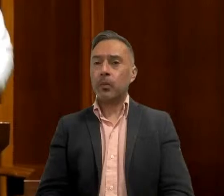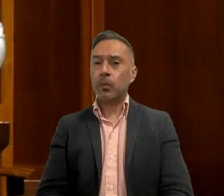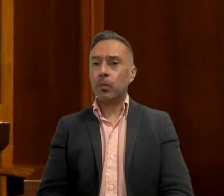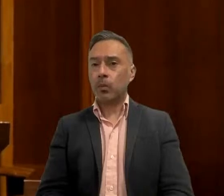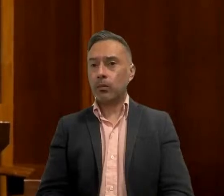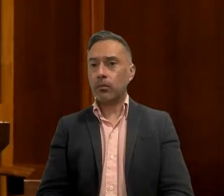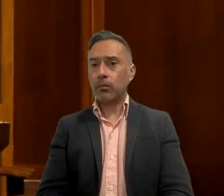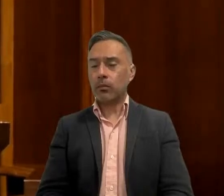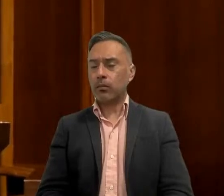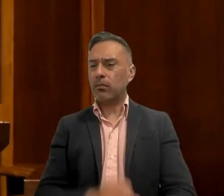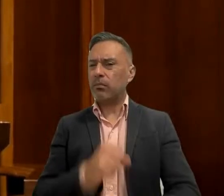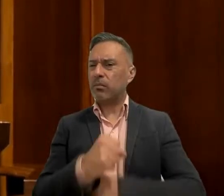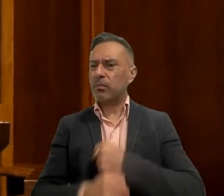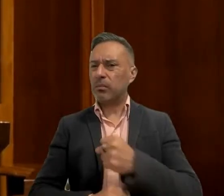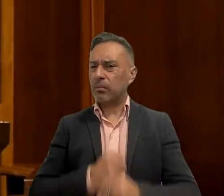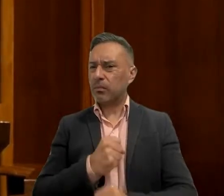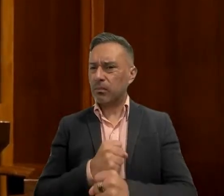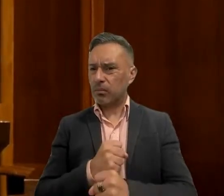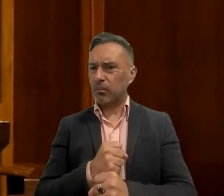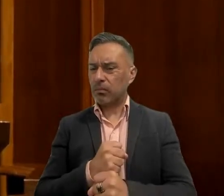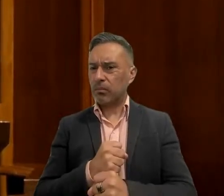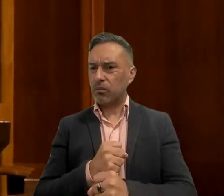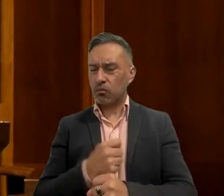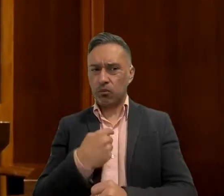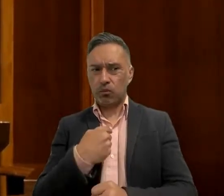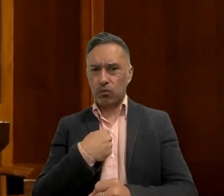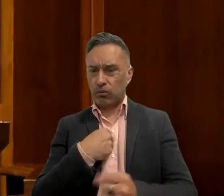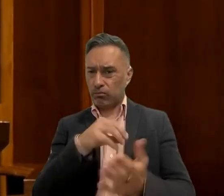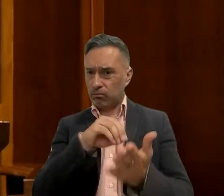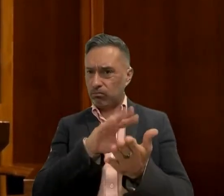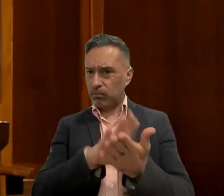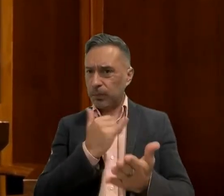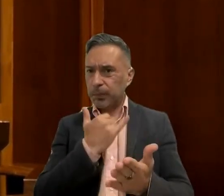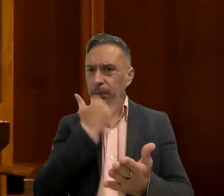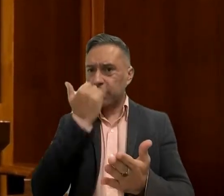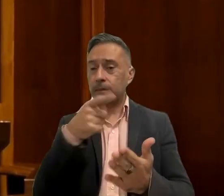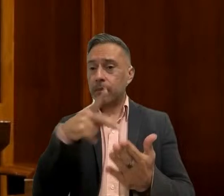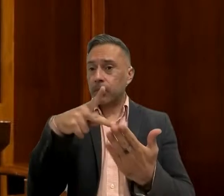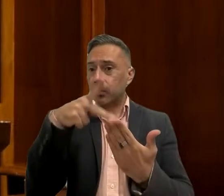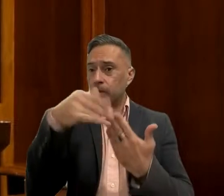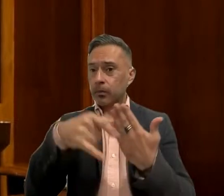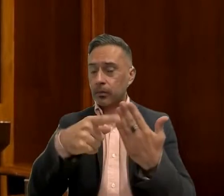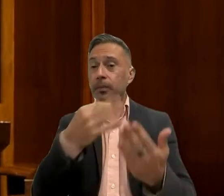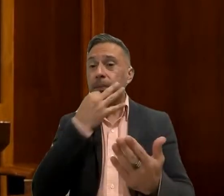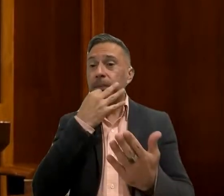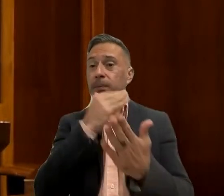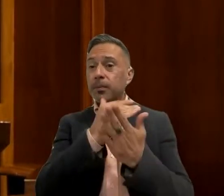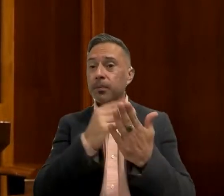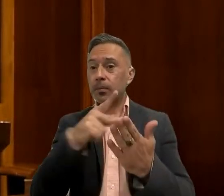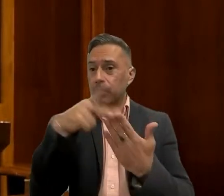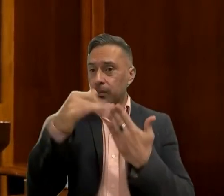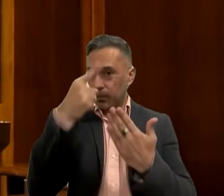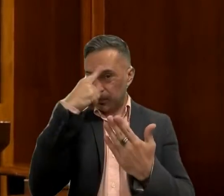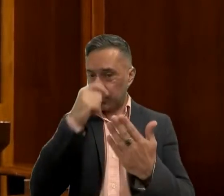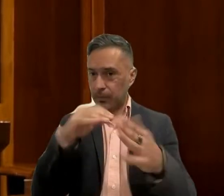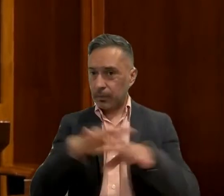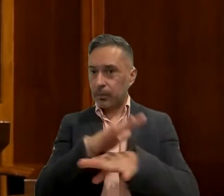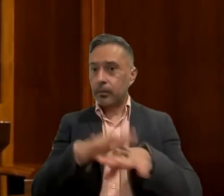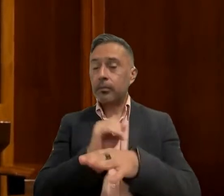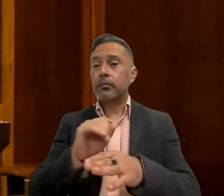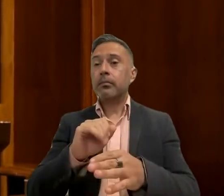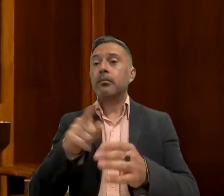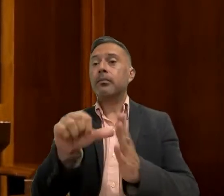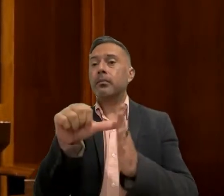el año que yo anoté erróneamente. Proyecto de proyecto de decreto por el que se reforman y adicionan